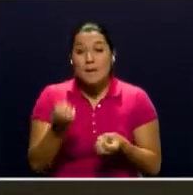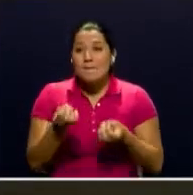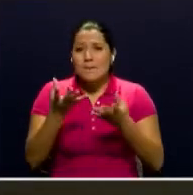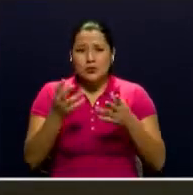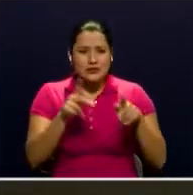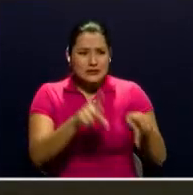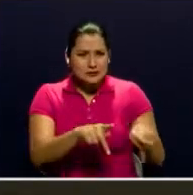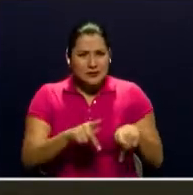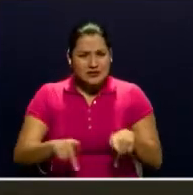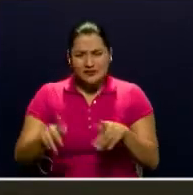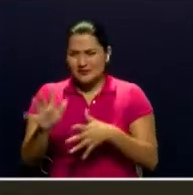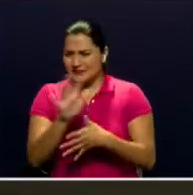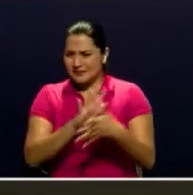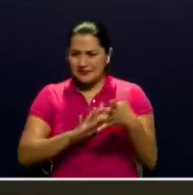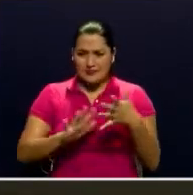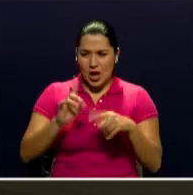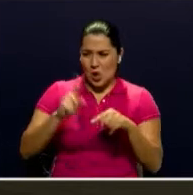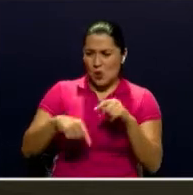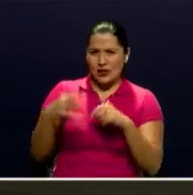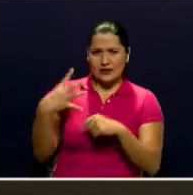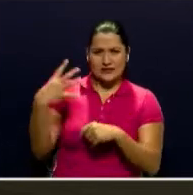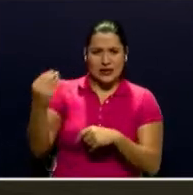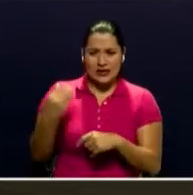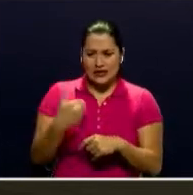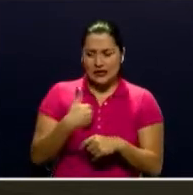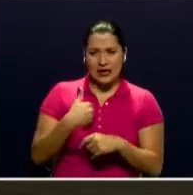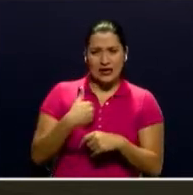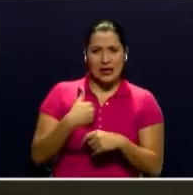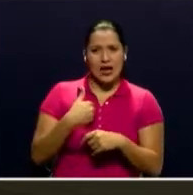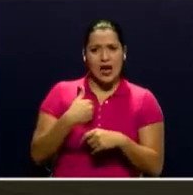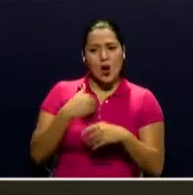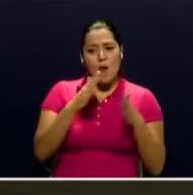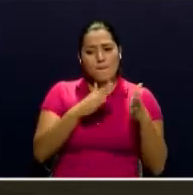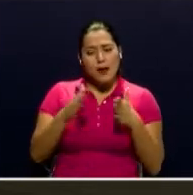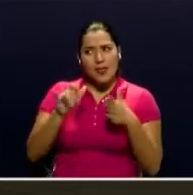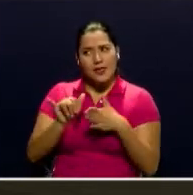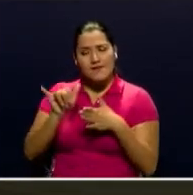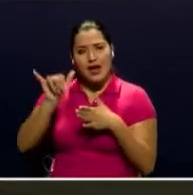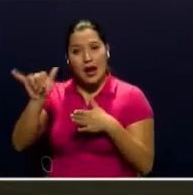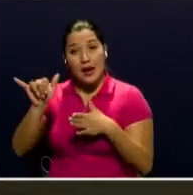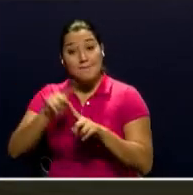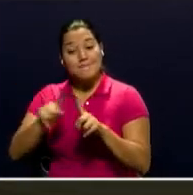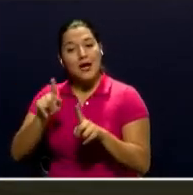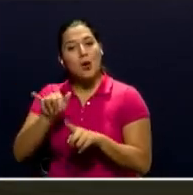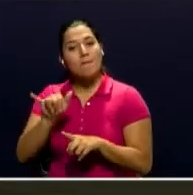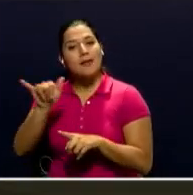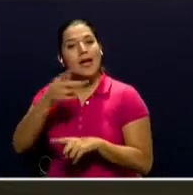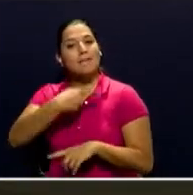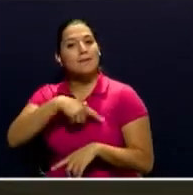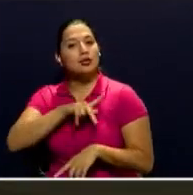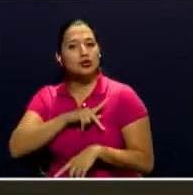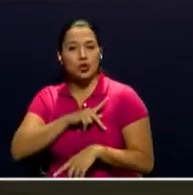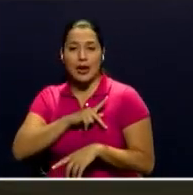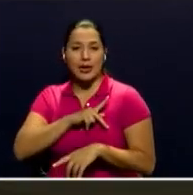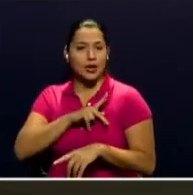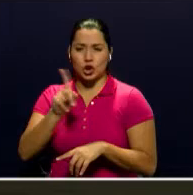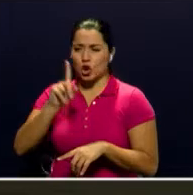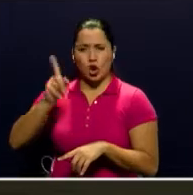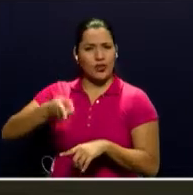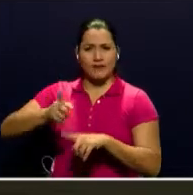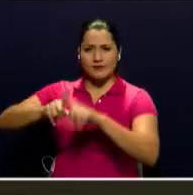muchas personas decían que no podían salir, que tienen viajes planeados y demás por ser empleados públicos, y bueno, esto no es así. Al igual en la